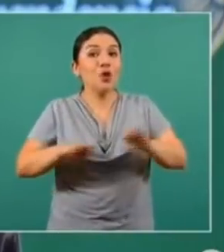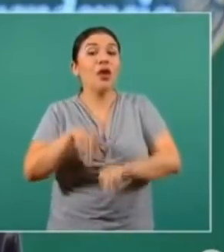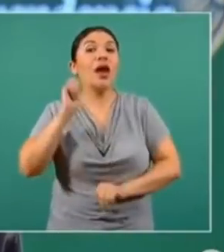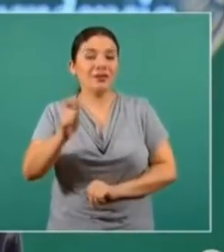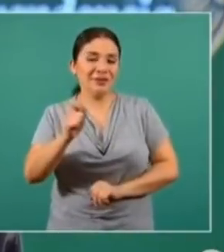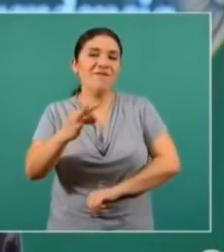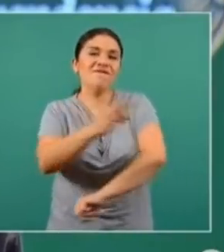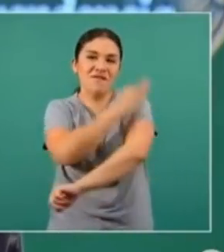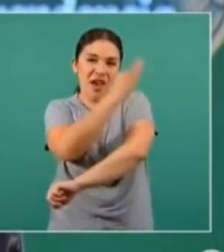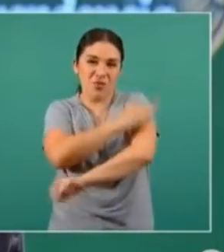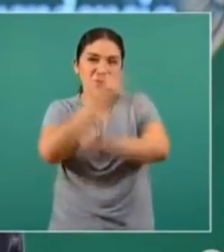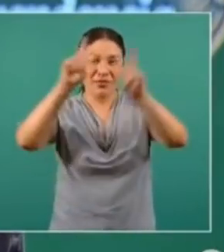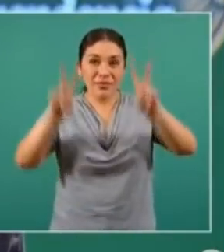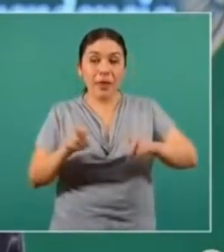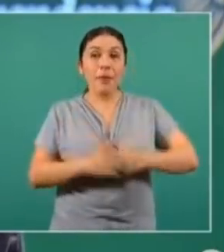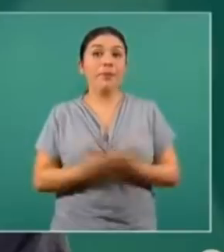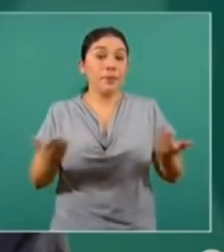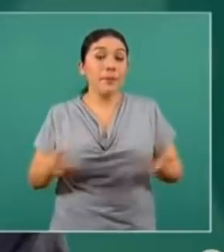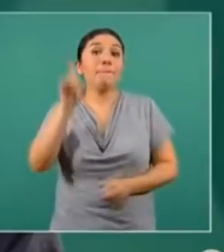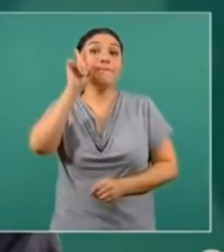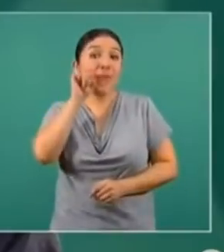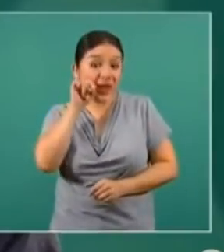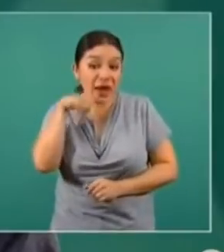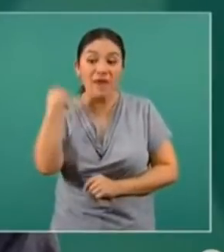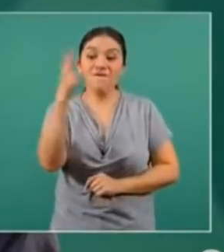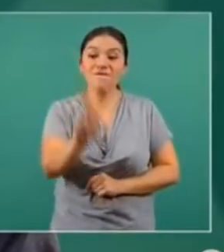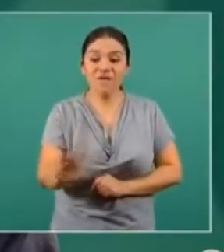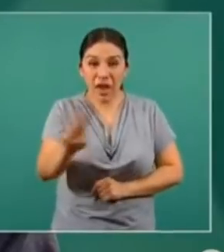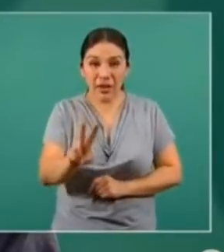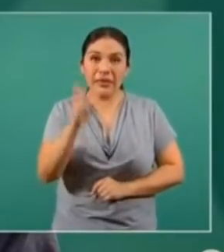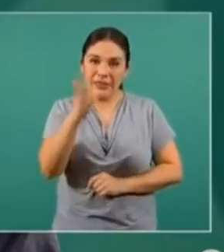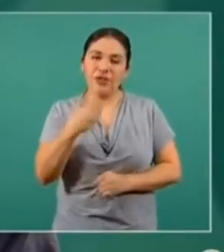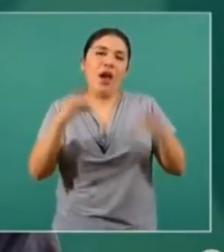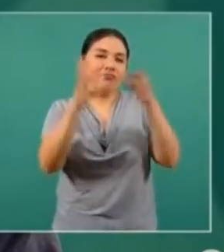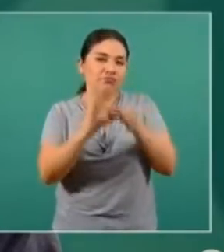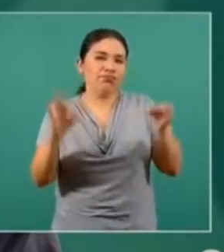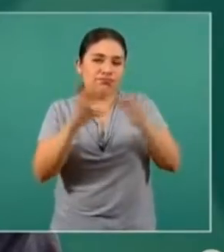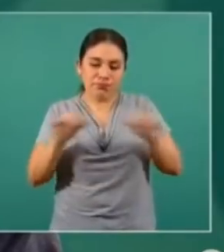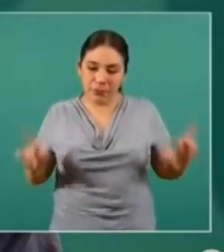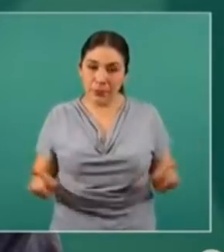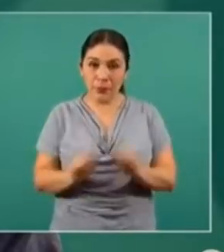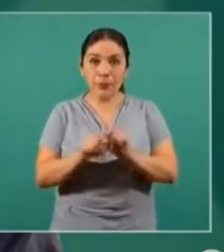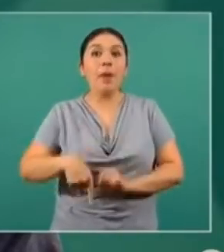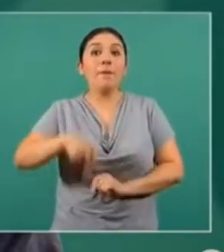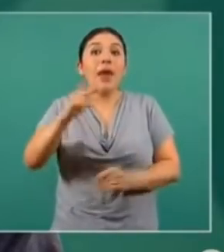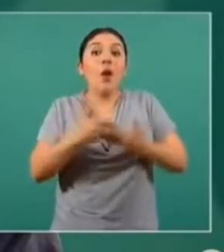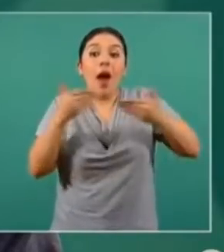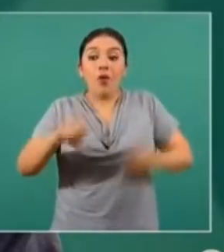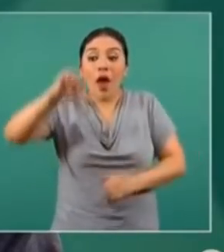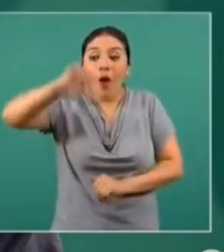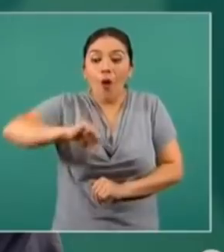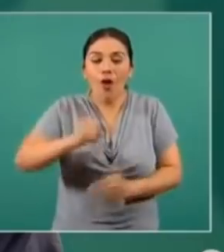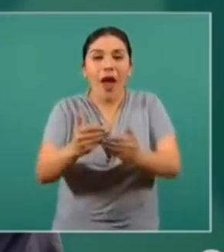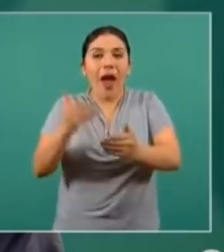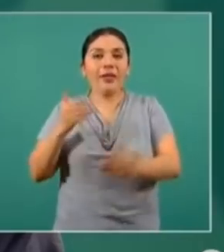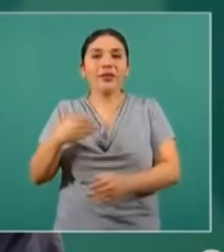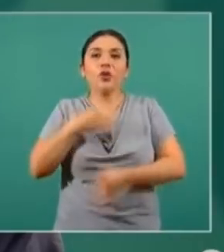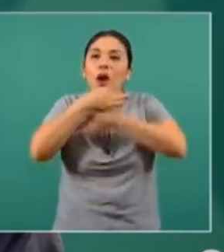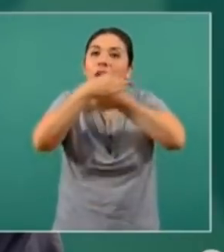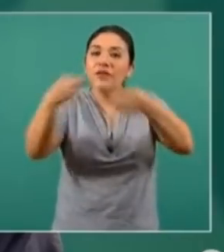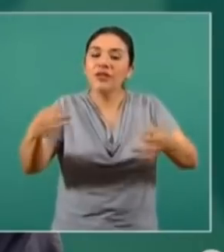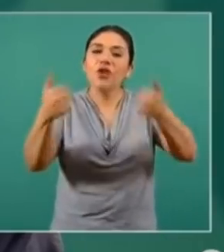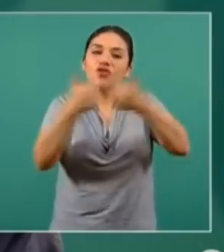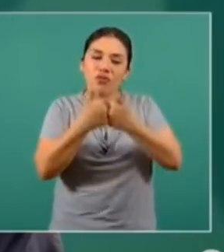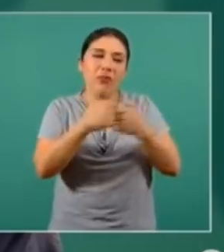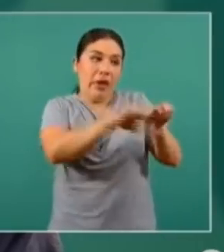es la vacunación. Entonces, mañana y pasado estaremos haciendo ese recuento, pero ya quise desde hoy anticipar a nombre